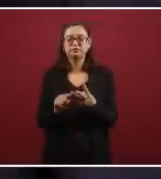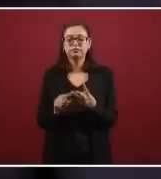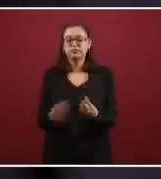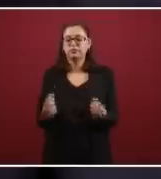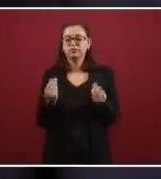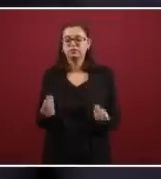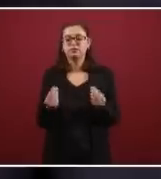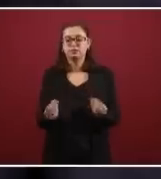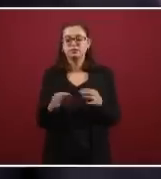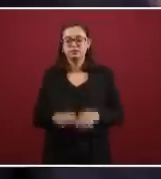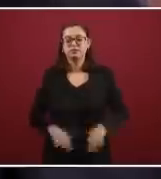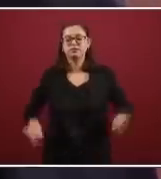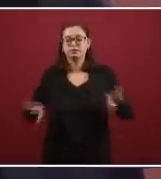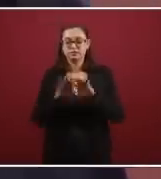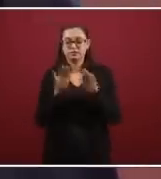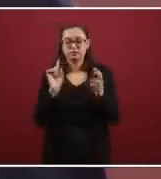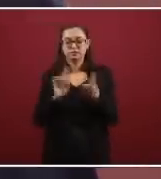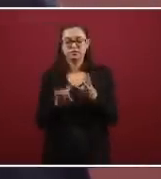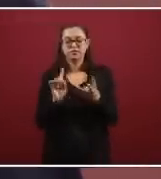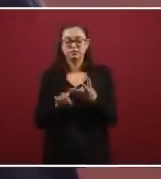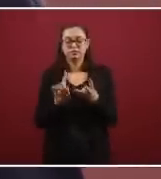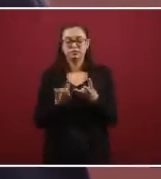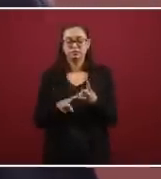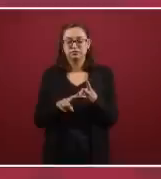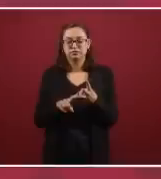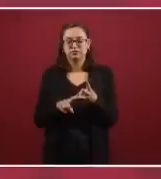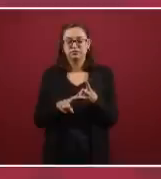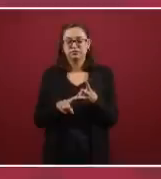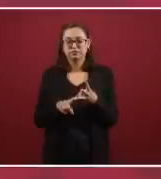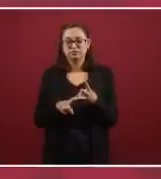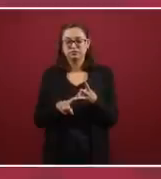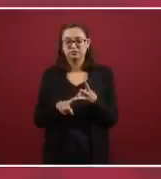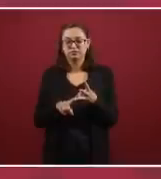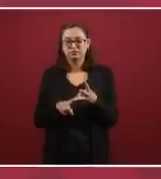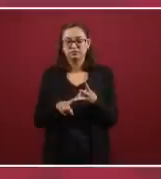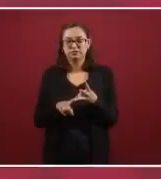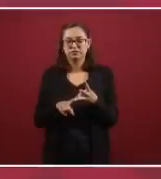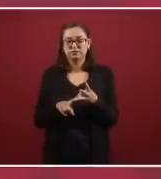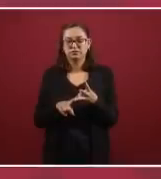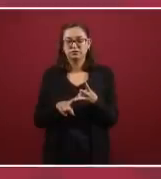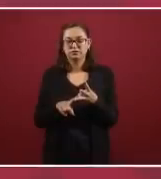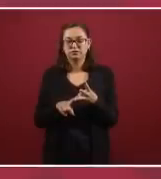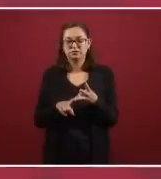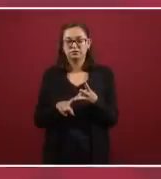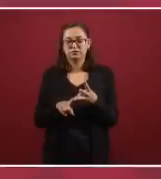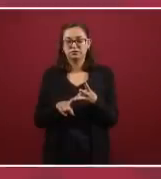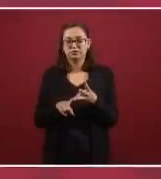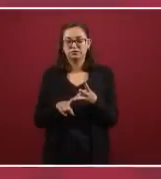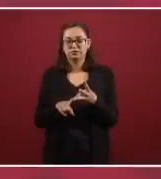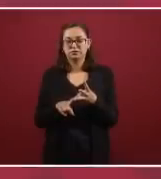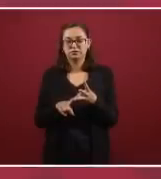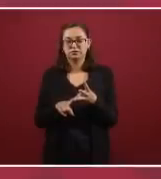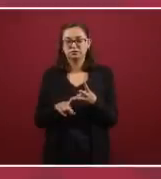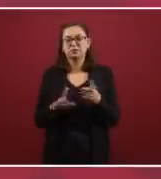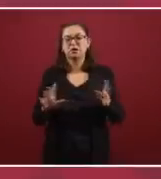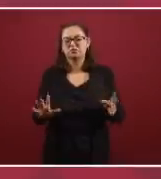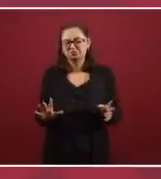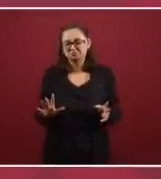mucho, muy importante, vamos a suponer, como dicen los abogados, aceptando sin